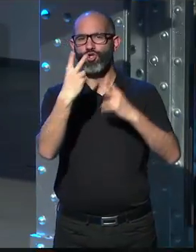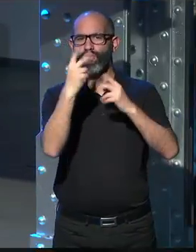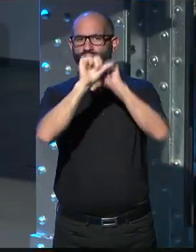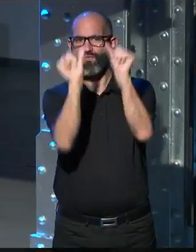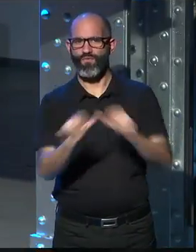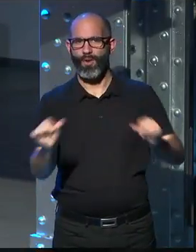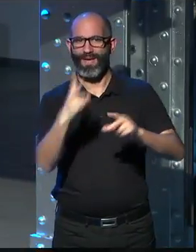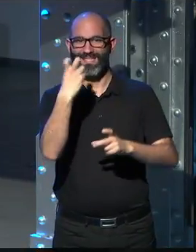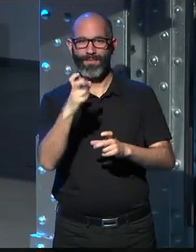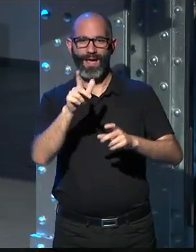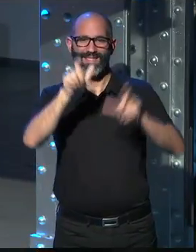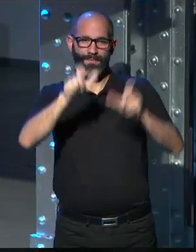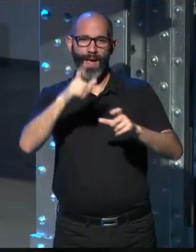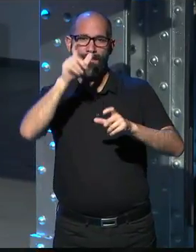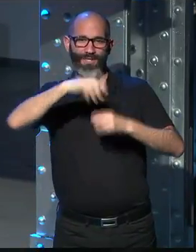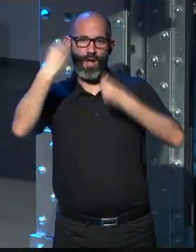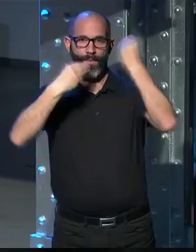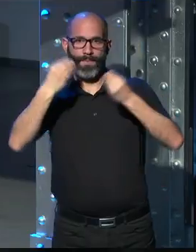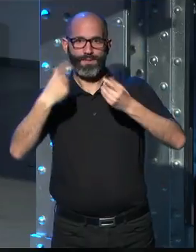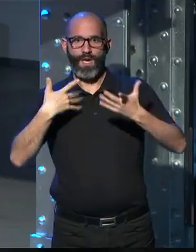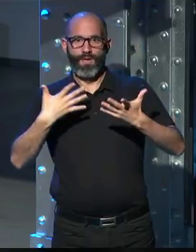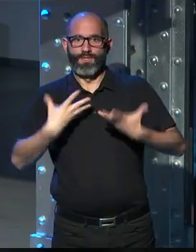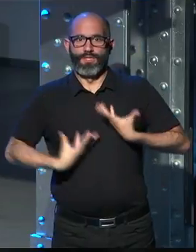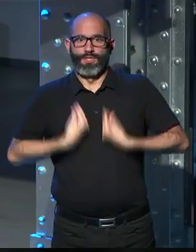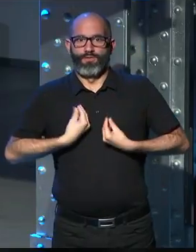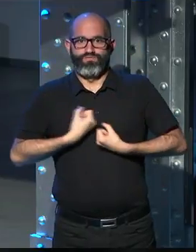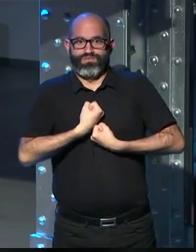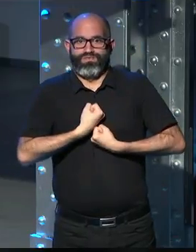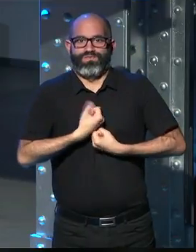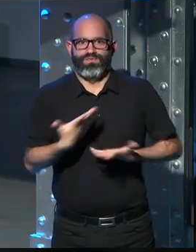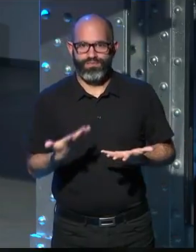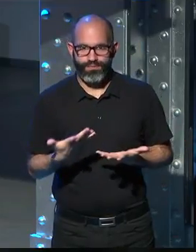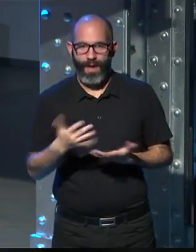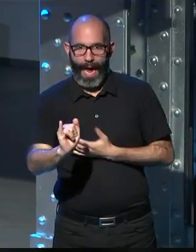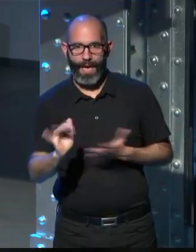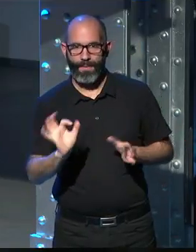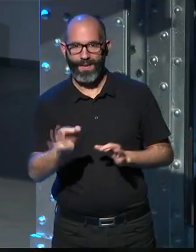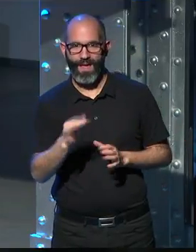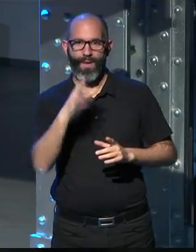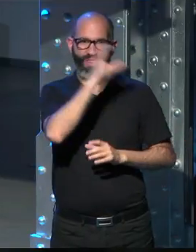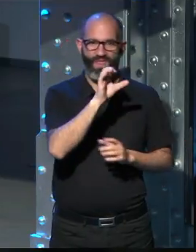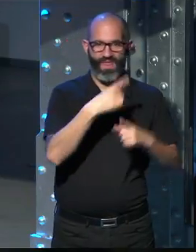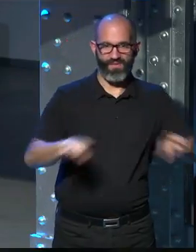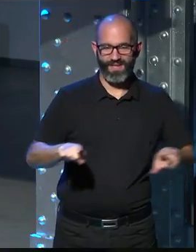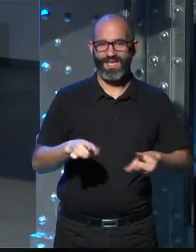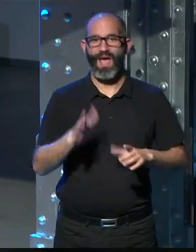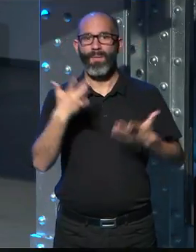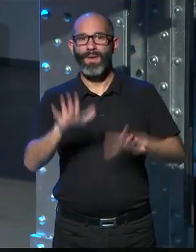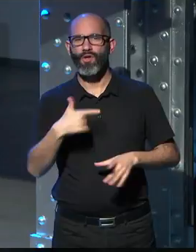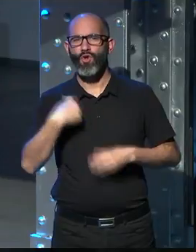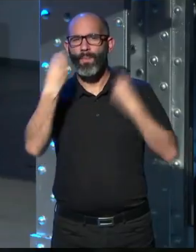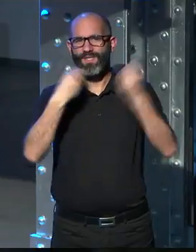los apocalípticos y los integrados, y también imagino que desde la ciencia también habrá algo así. A mí lo que me pasa es